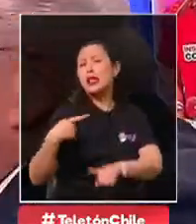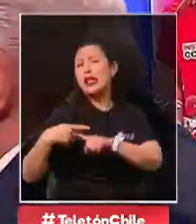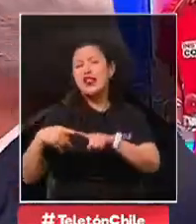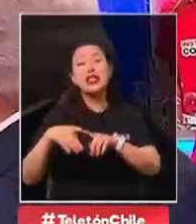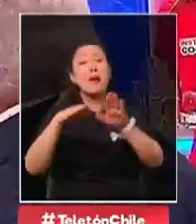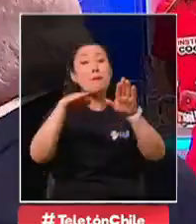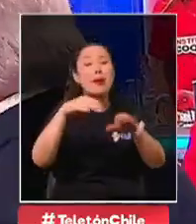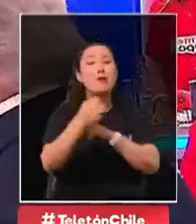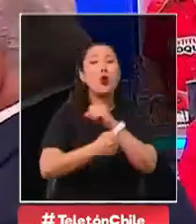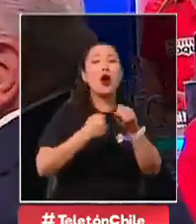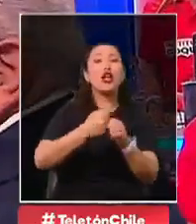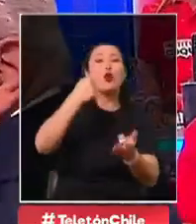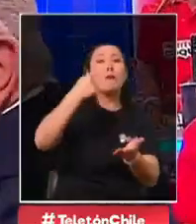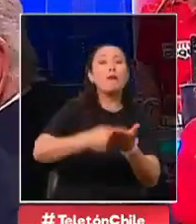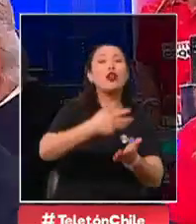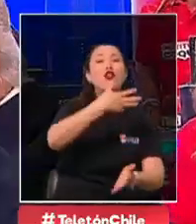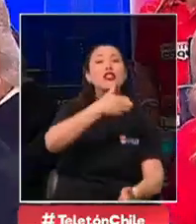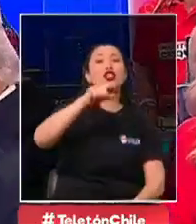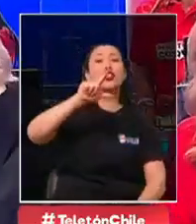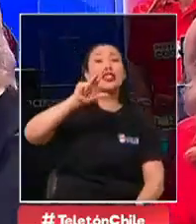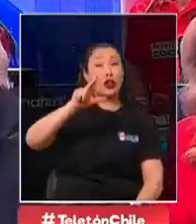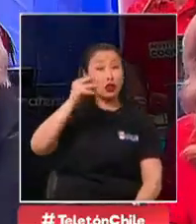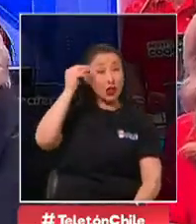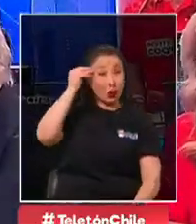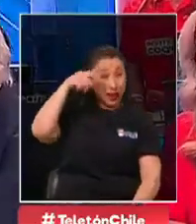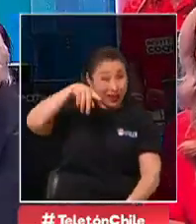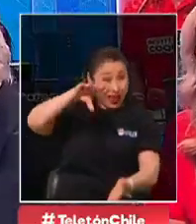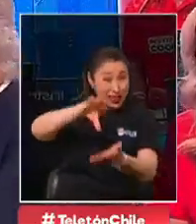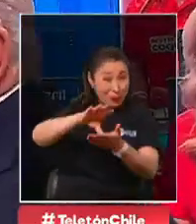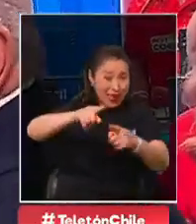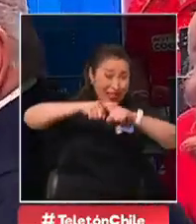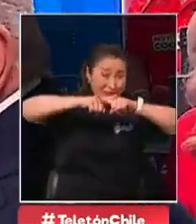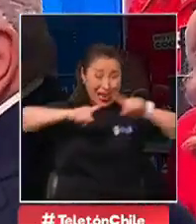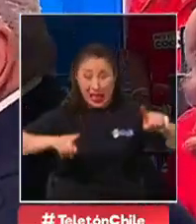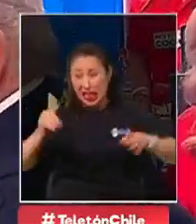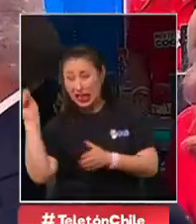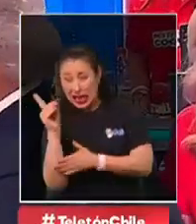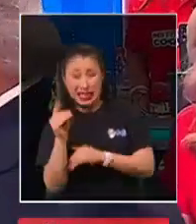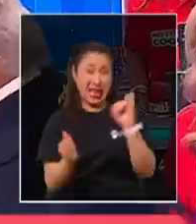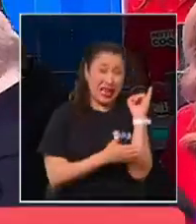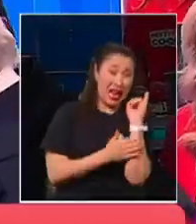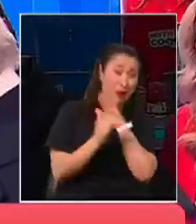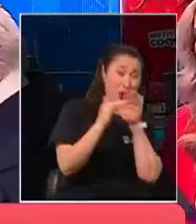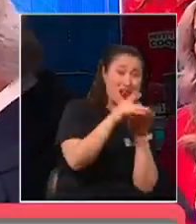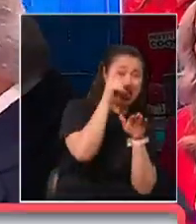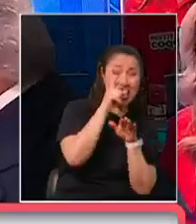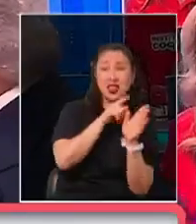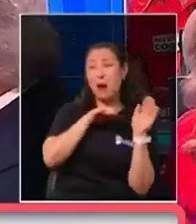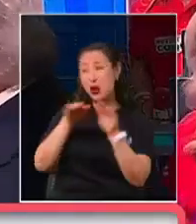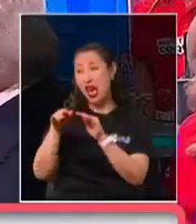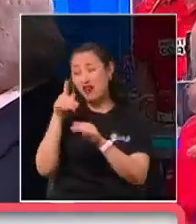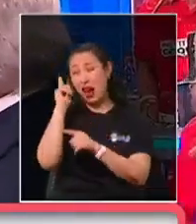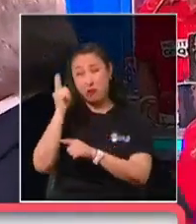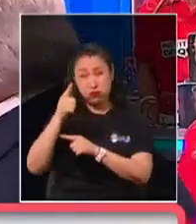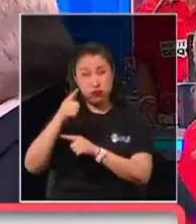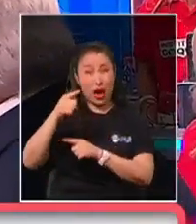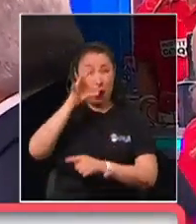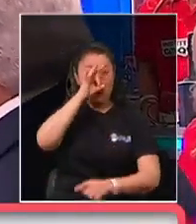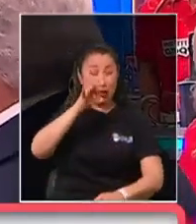en 1978 cuando este país estaba totalmente dividido, nosotros logramos juntar a todos frente a la